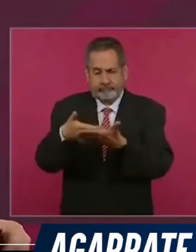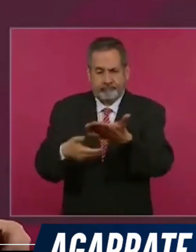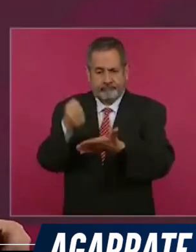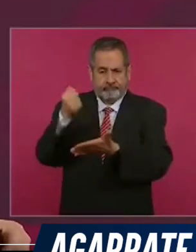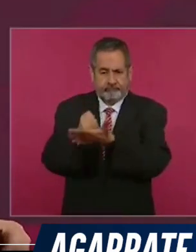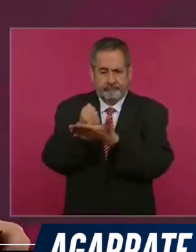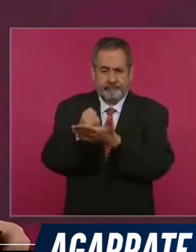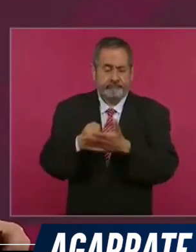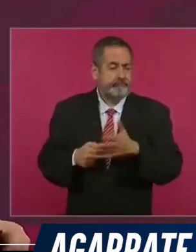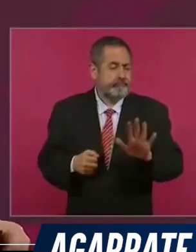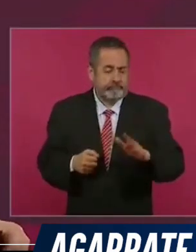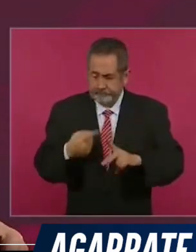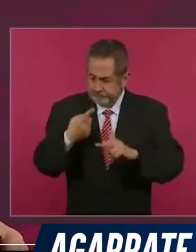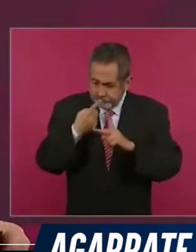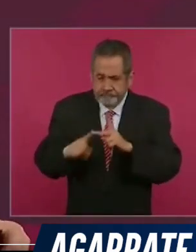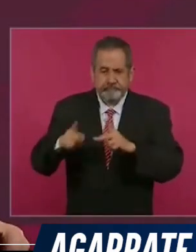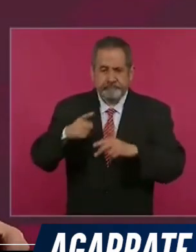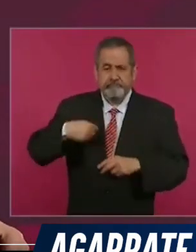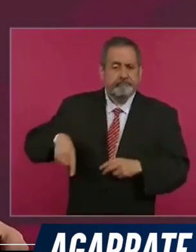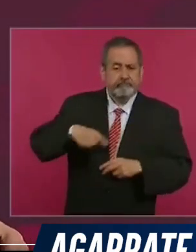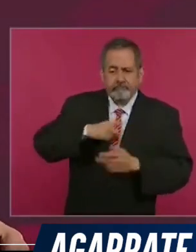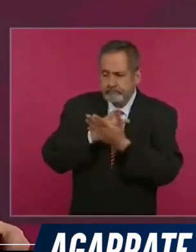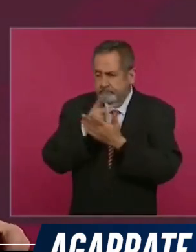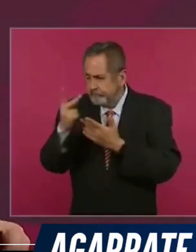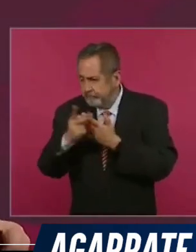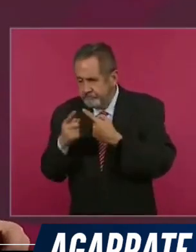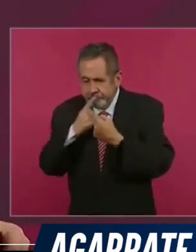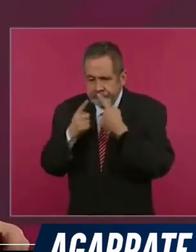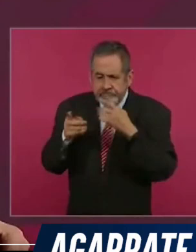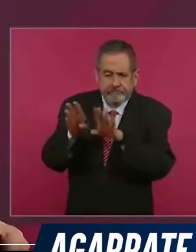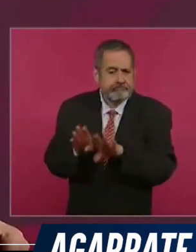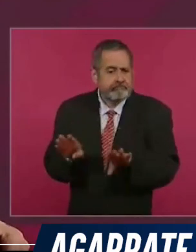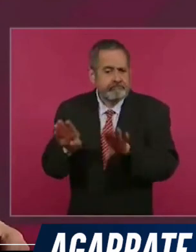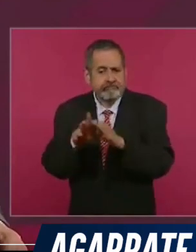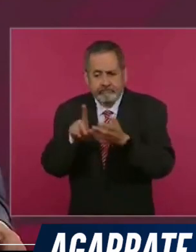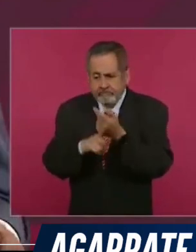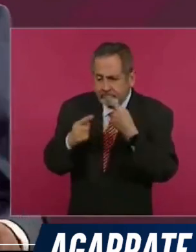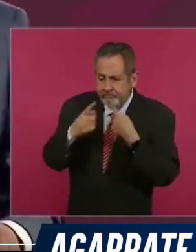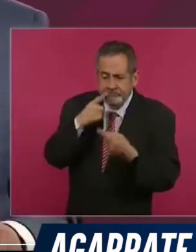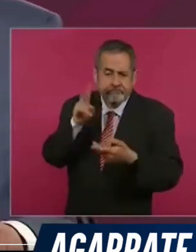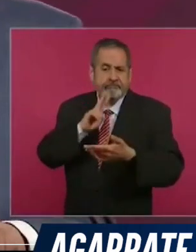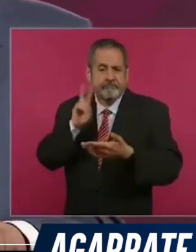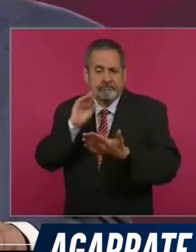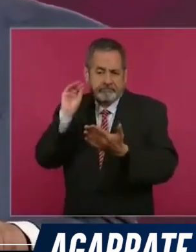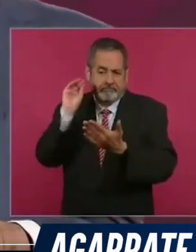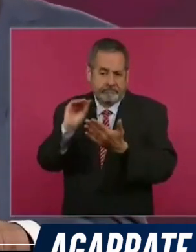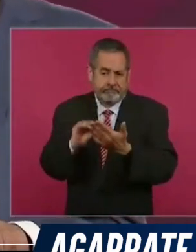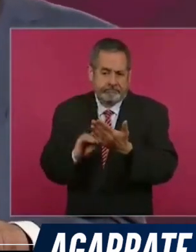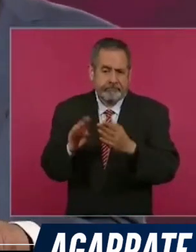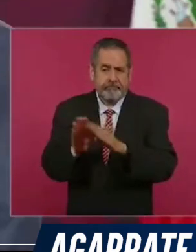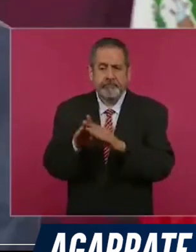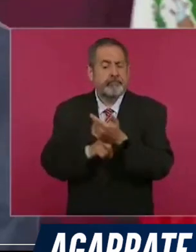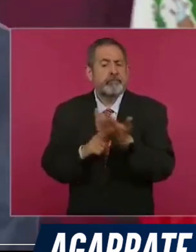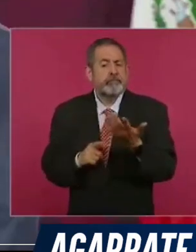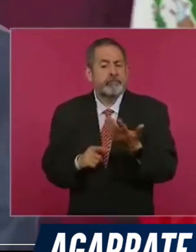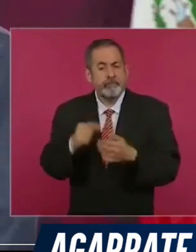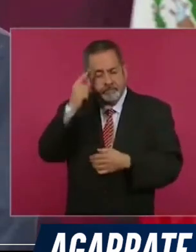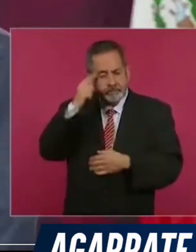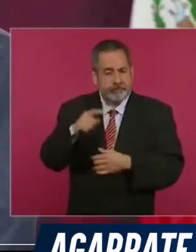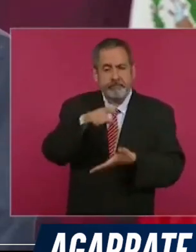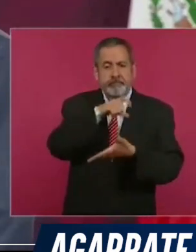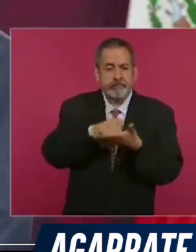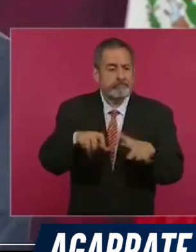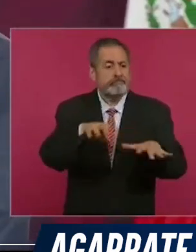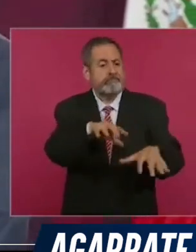eh inicie un programa para eh la adquisición de